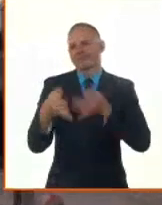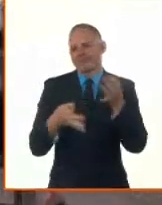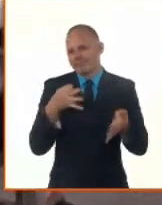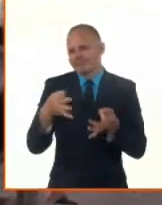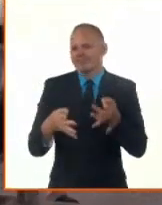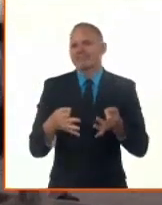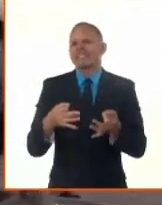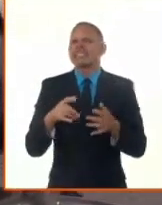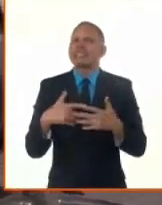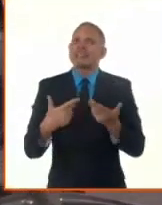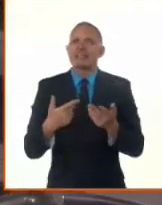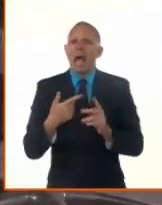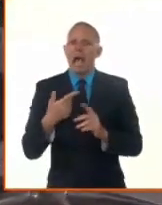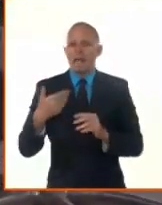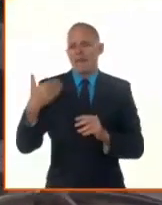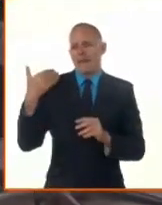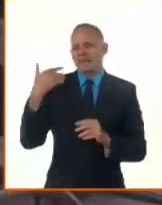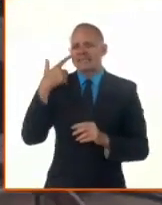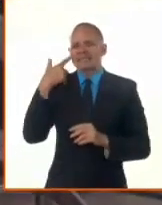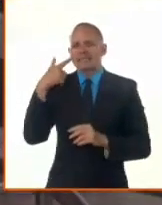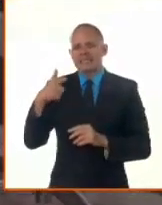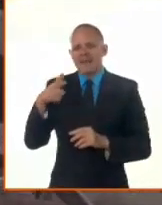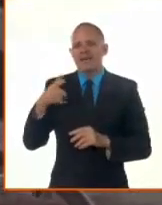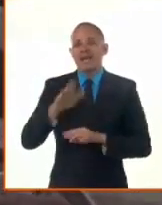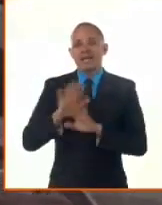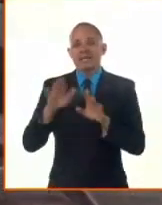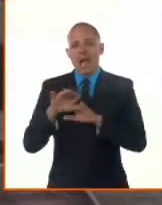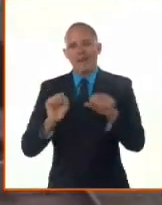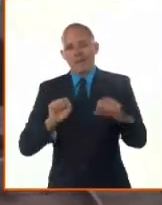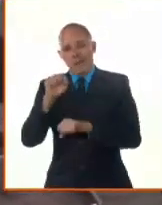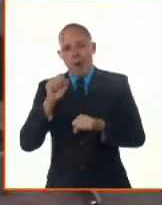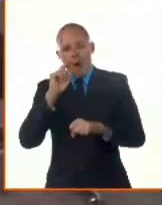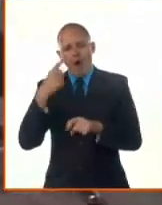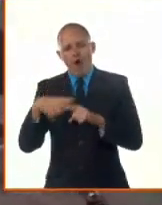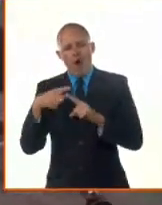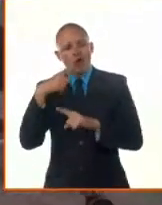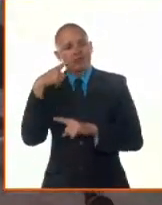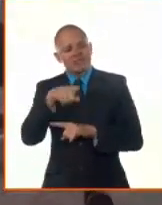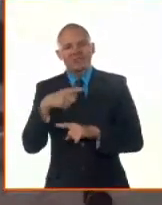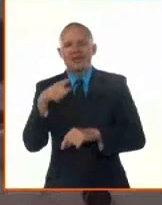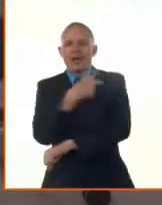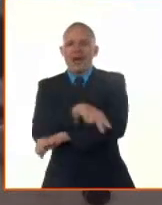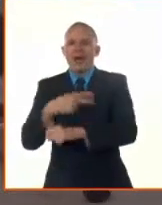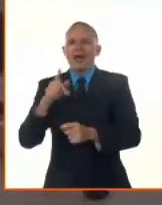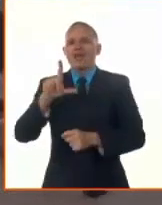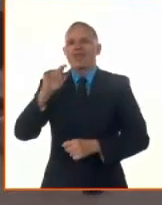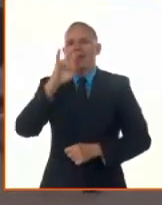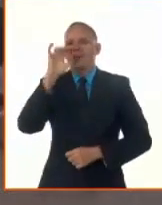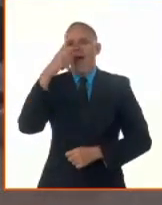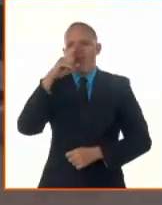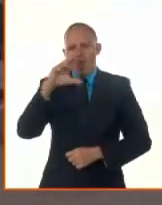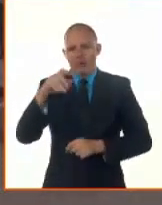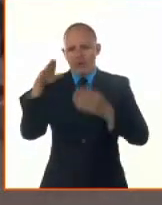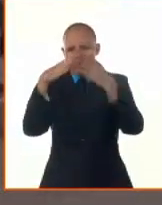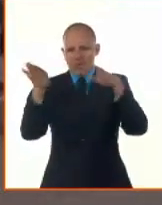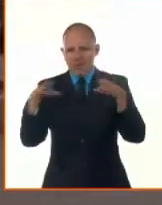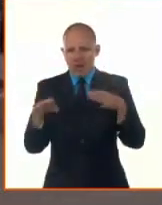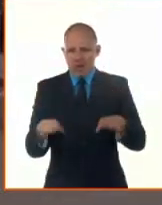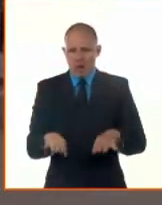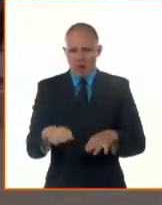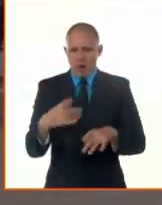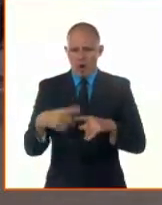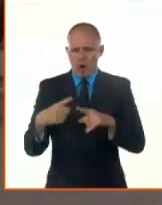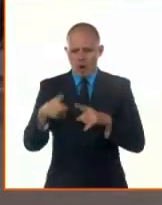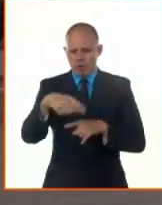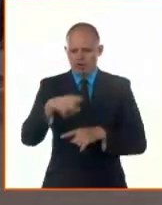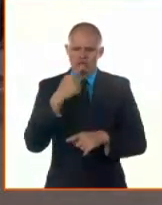que ha sucedido en cuanto Israel los bombardeos con buenos Líbano la Palestina ver y que después usted nos explique si